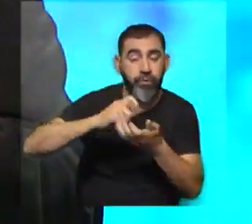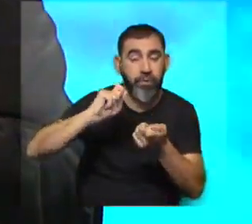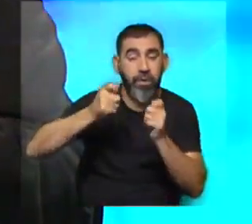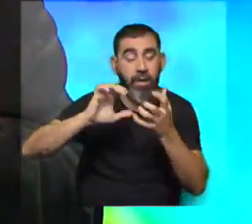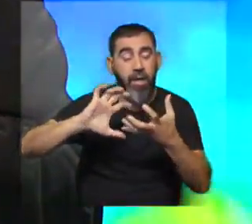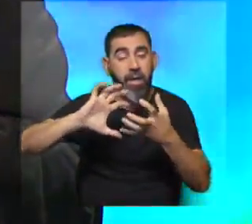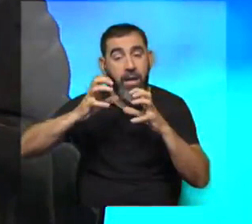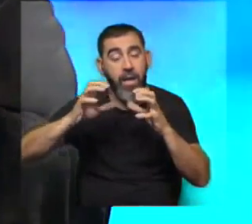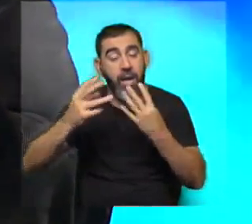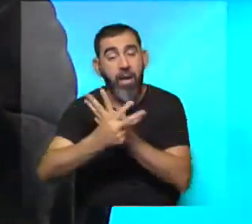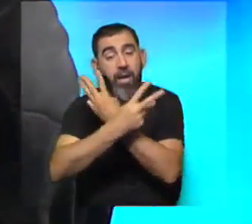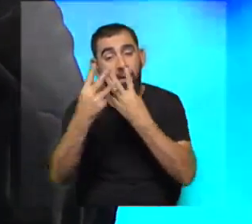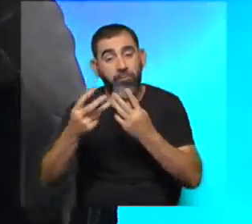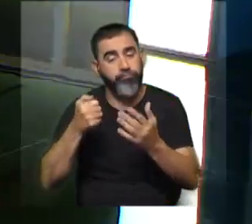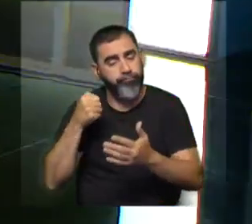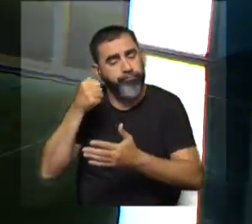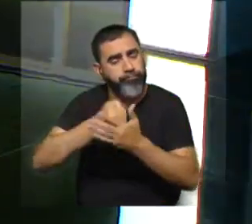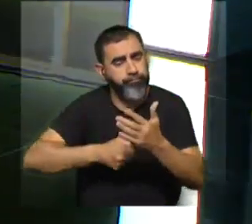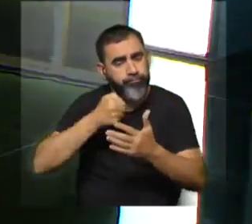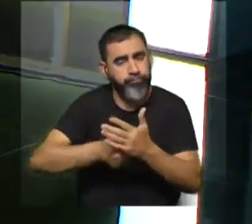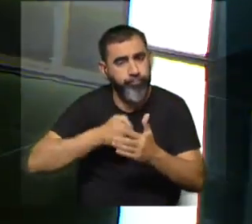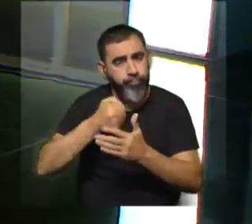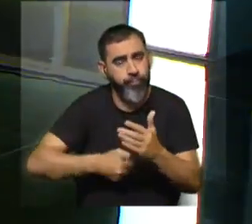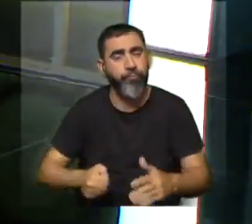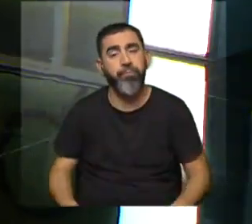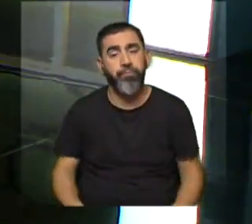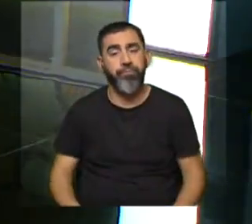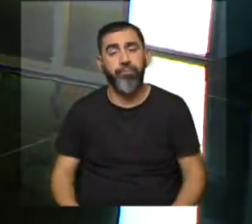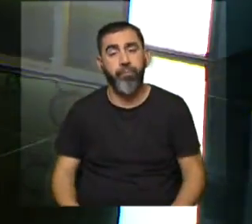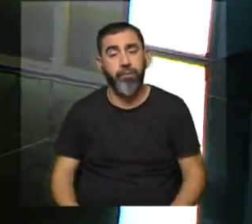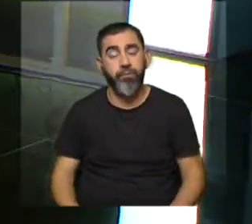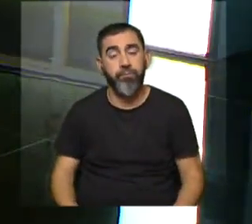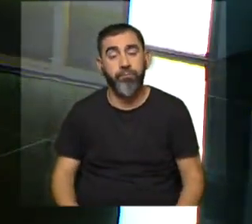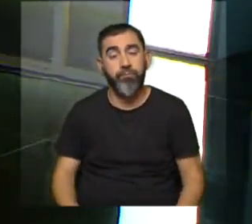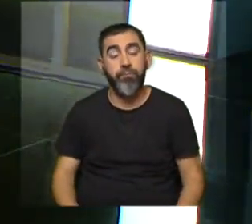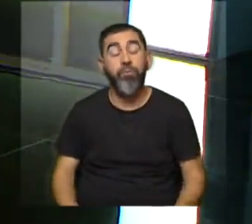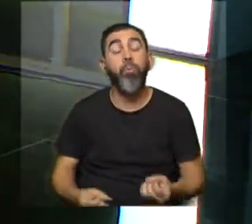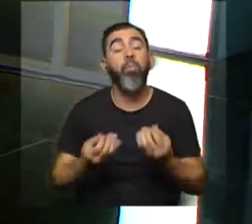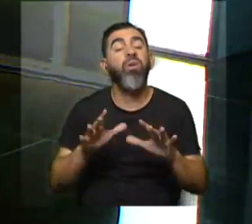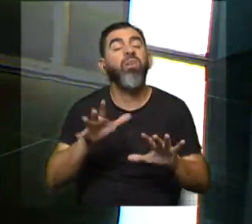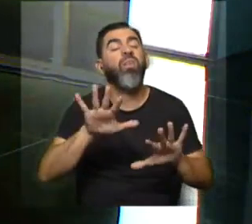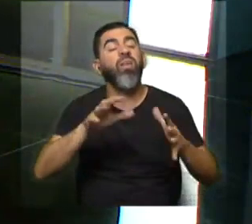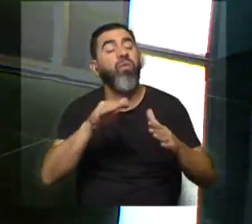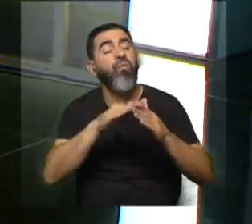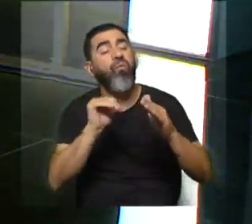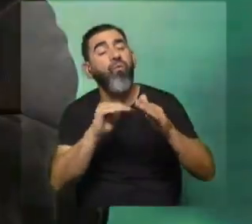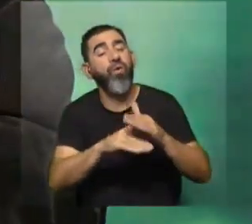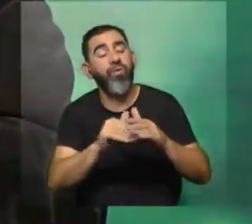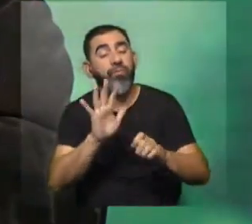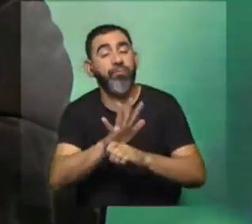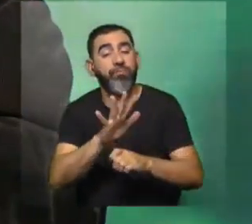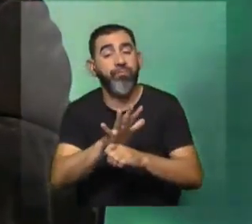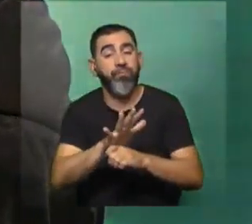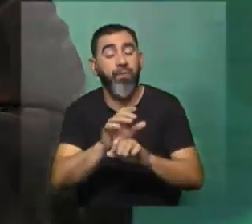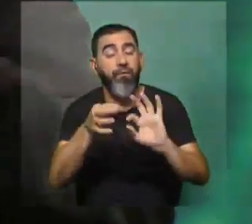en general han venido insistiendo durante muchos años. ¿Por qué? Esencialmente, ¿qué es este fondo? Bueno, el fondo se puede resumir en